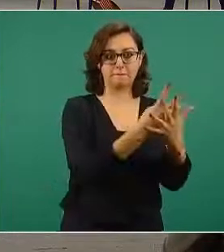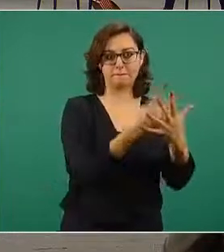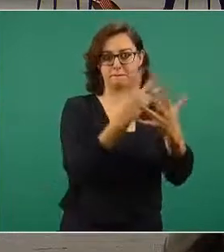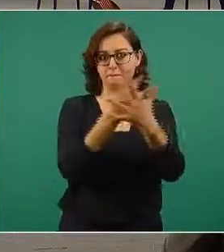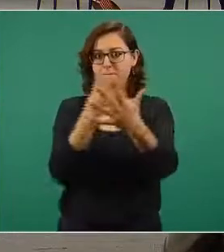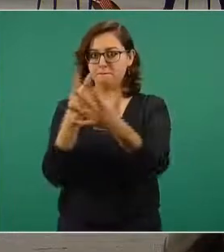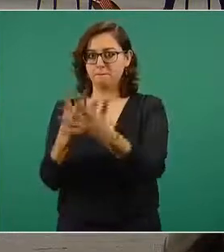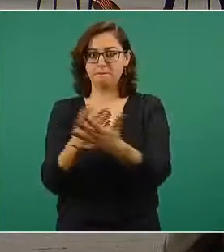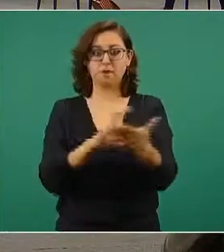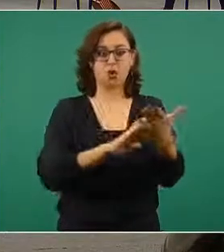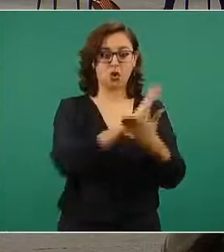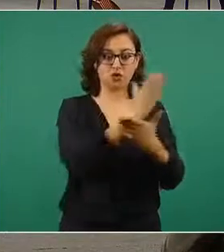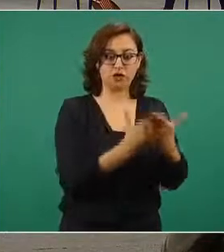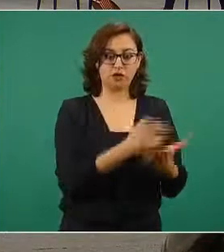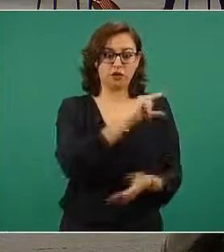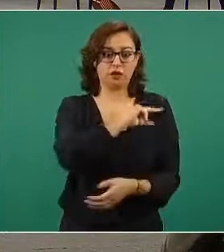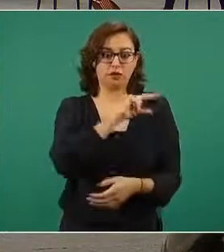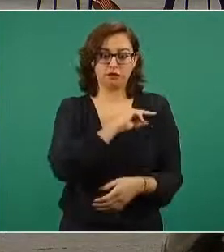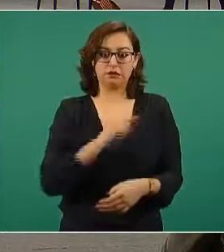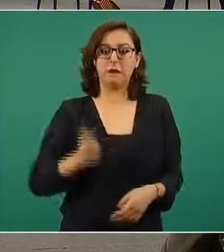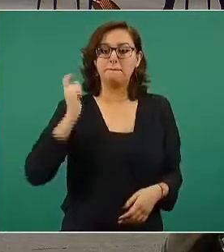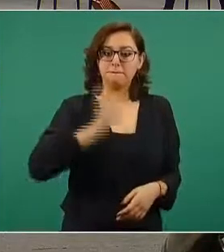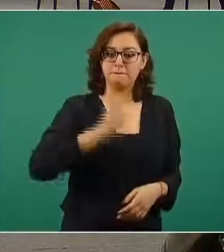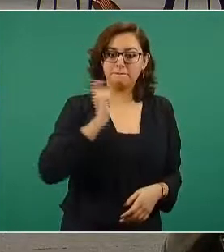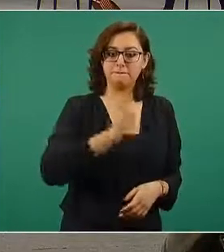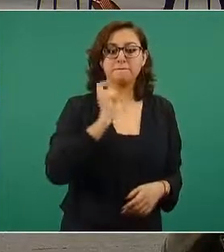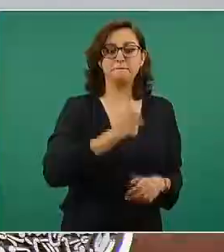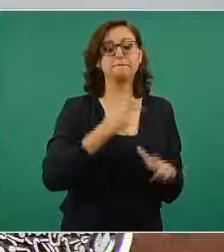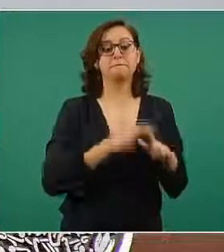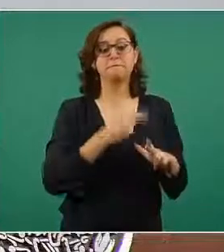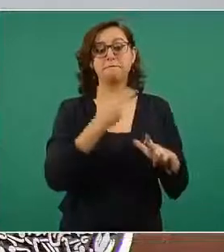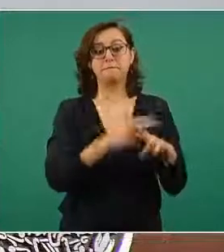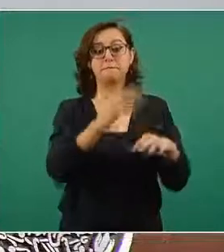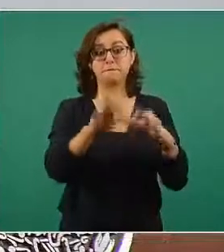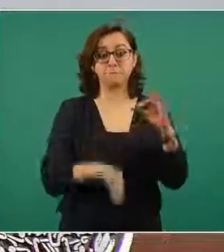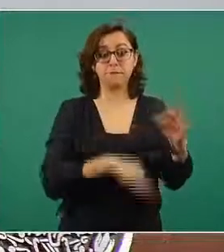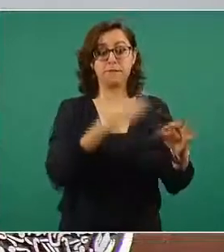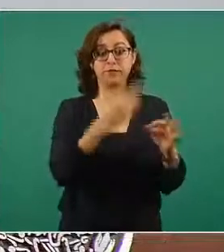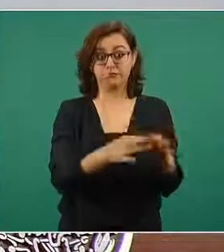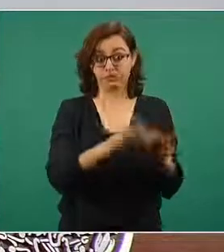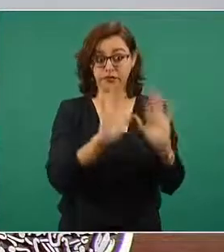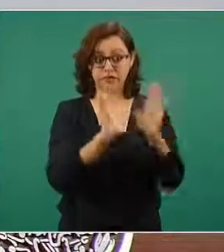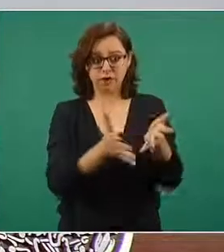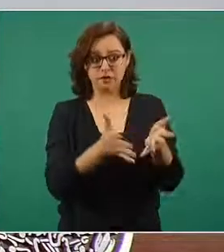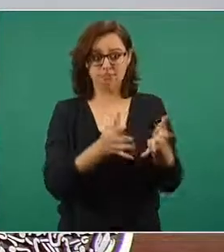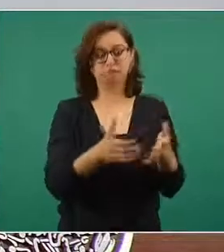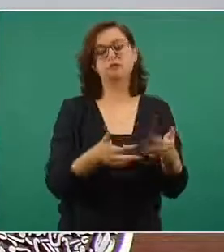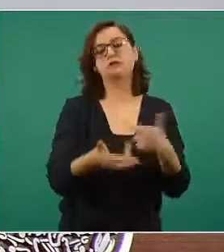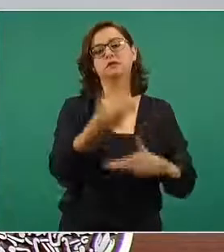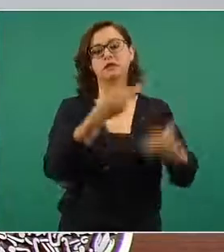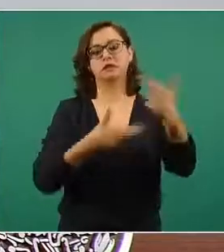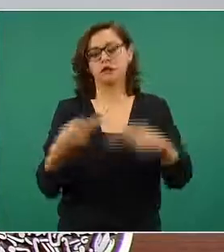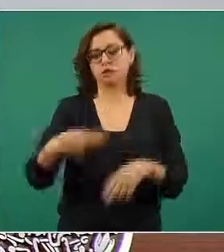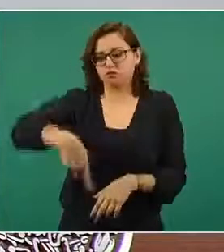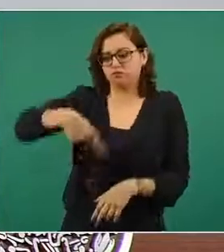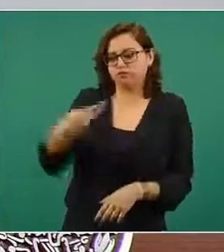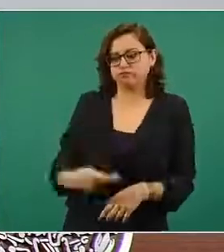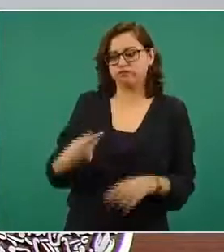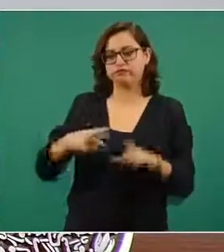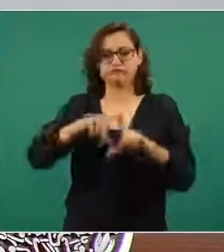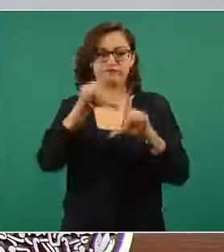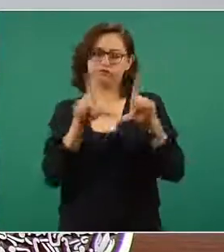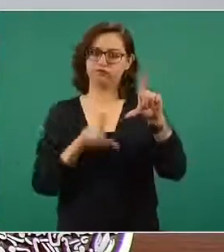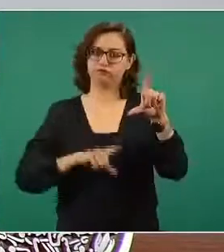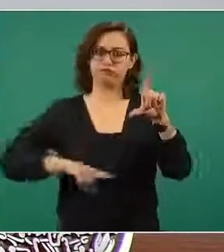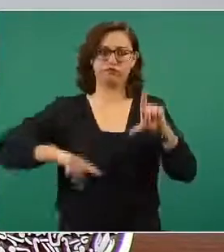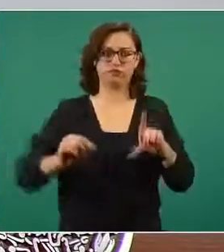de servicio, ahora sí sean incorporados al patrimonio de la nación. Mediante este